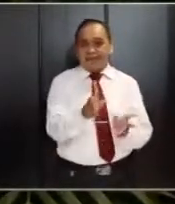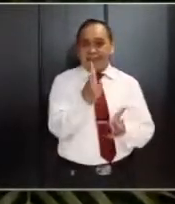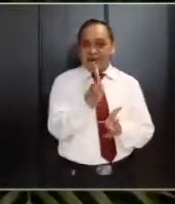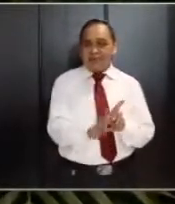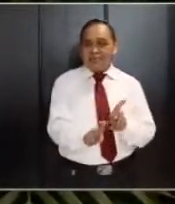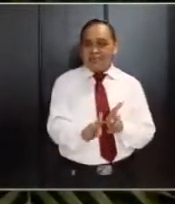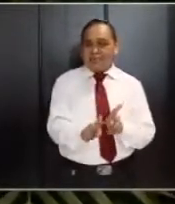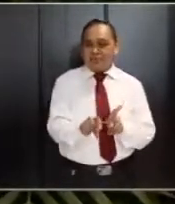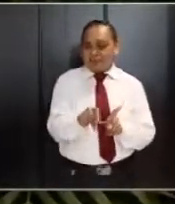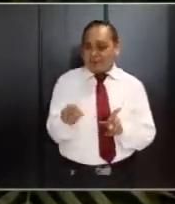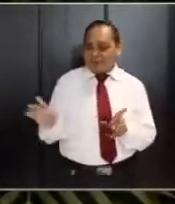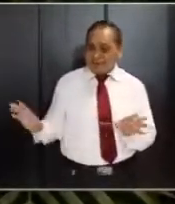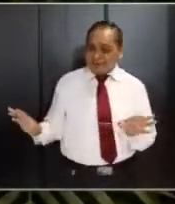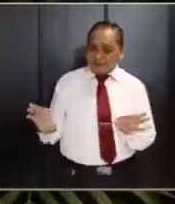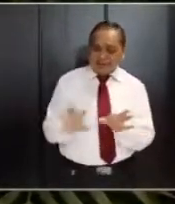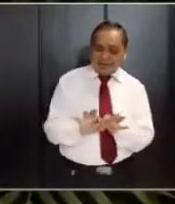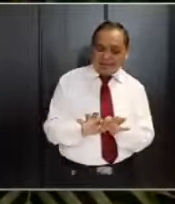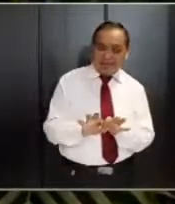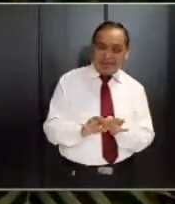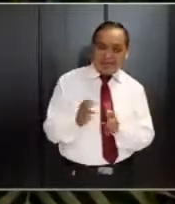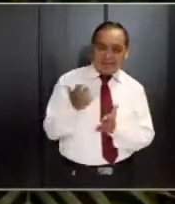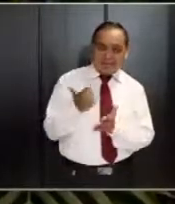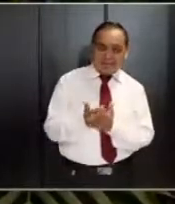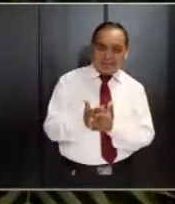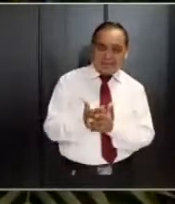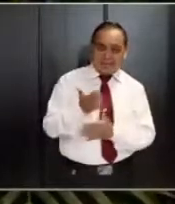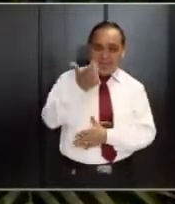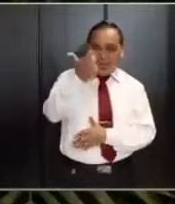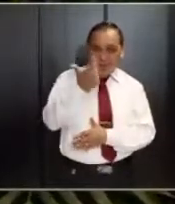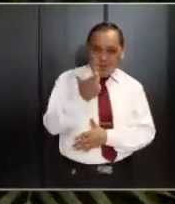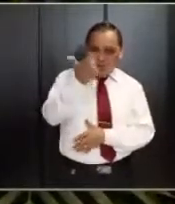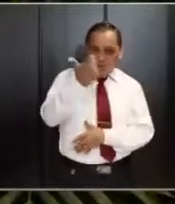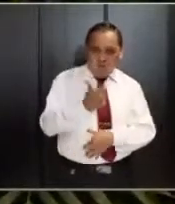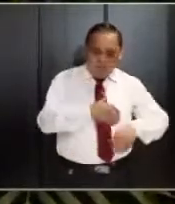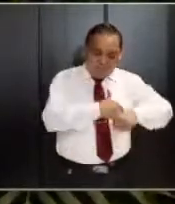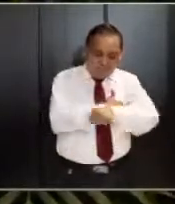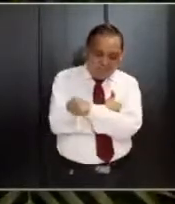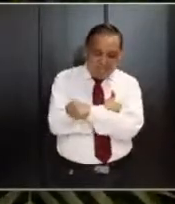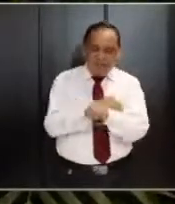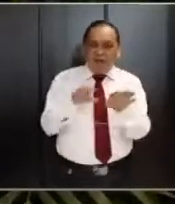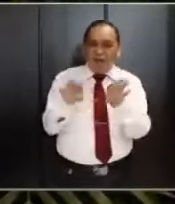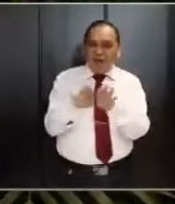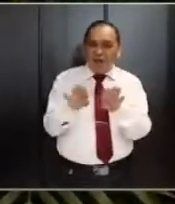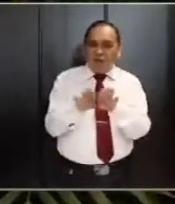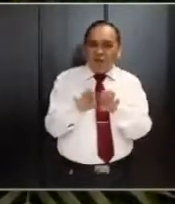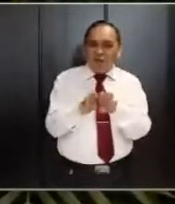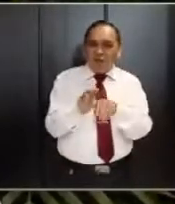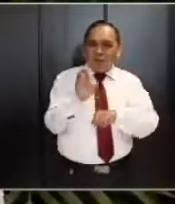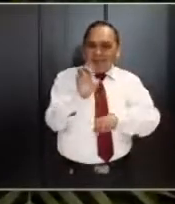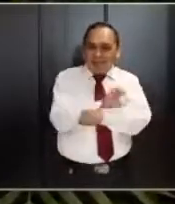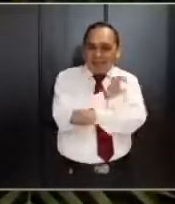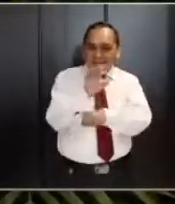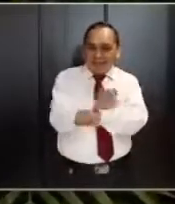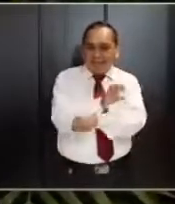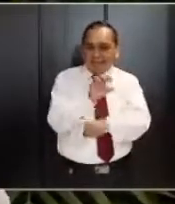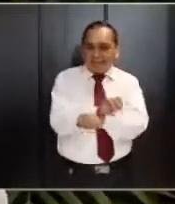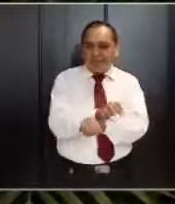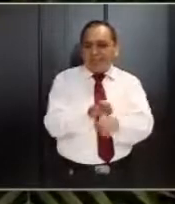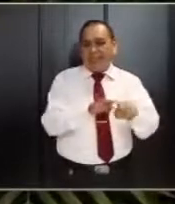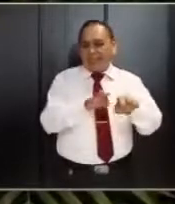este programa podrán tener un ahorro y ese ahorro generarlo en gasto corriente que les sirva para